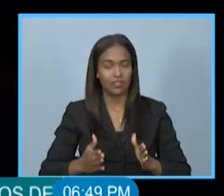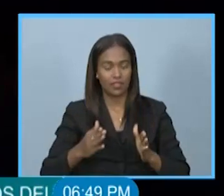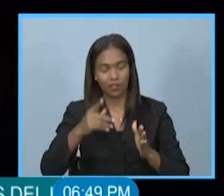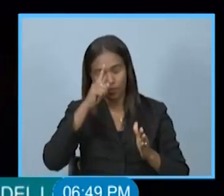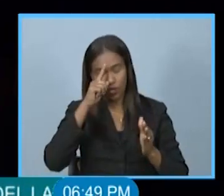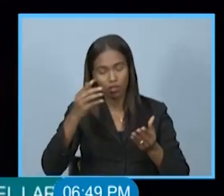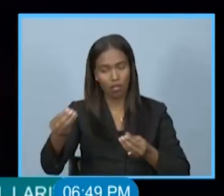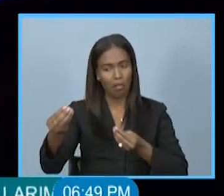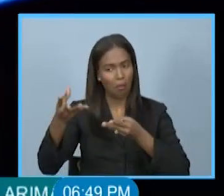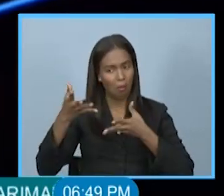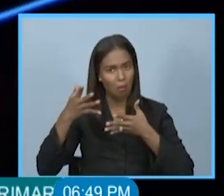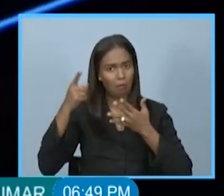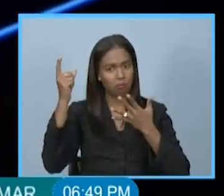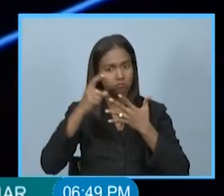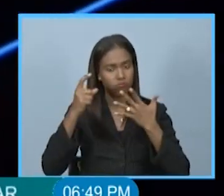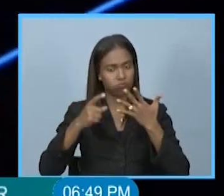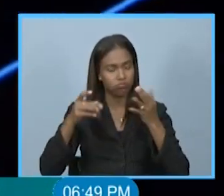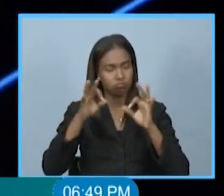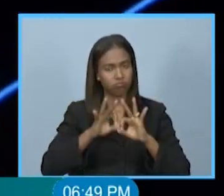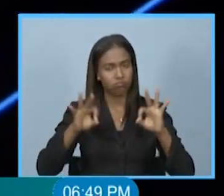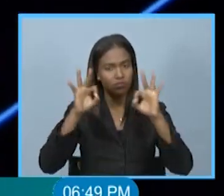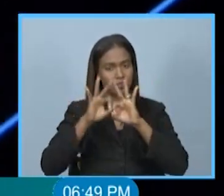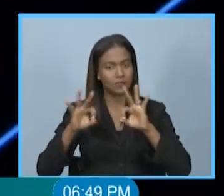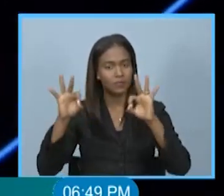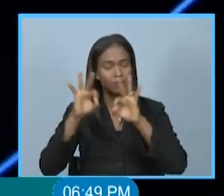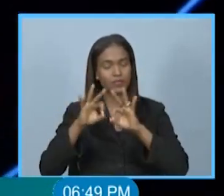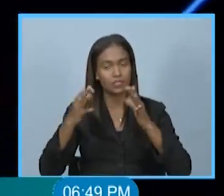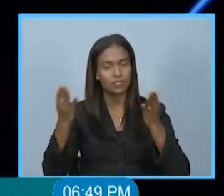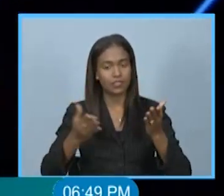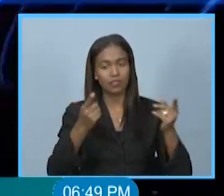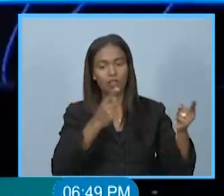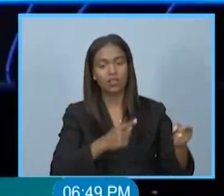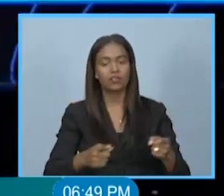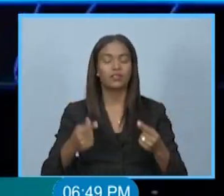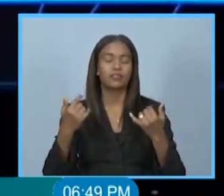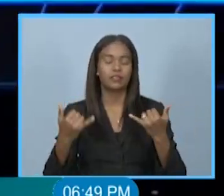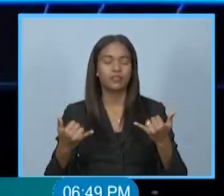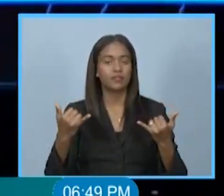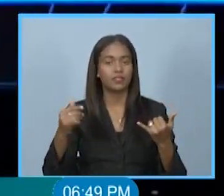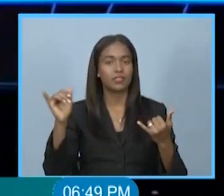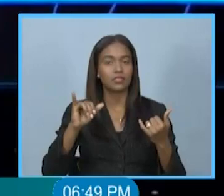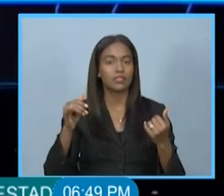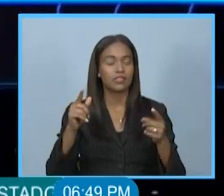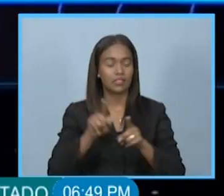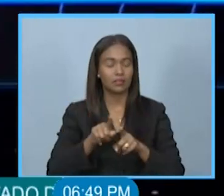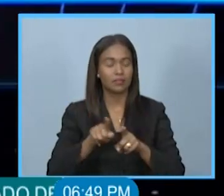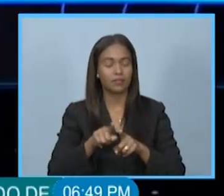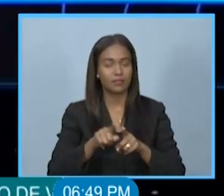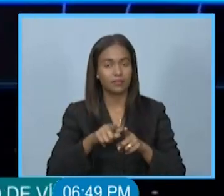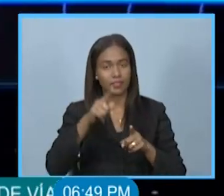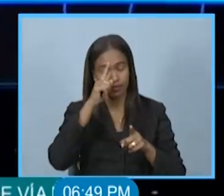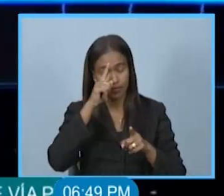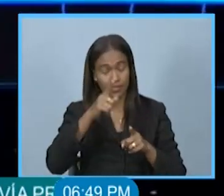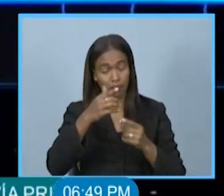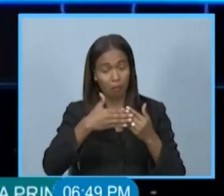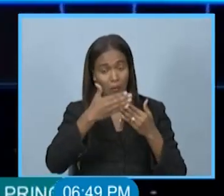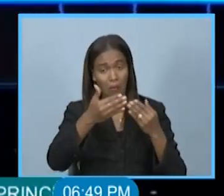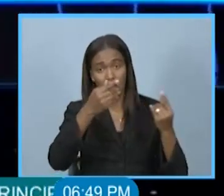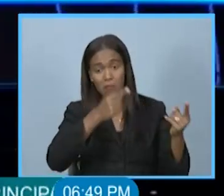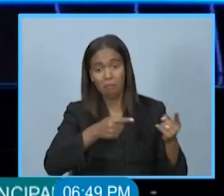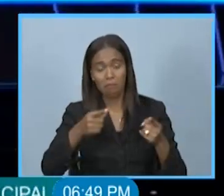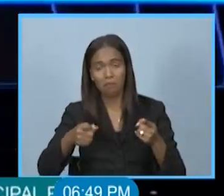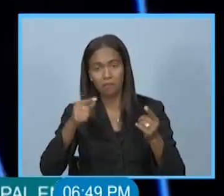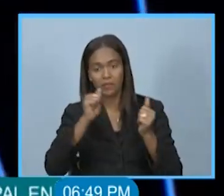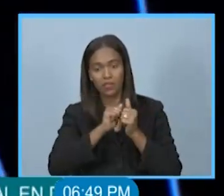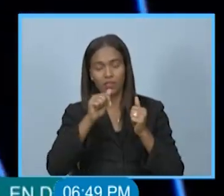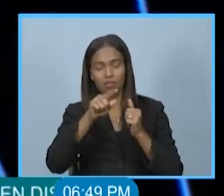por ofrecernos estas importantes informaciones de lo que está sucediendo y por supuesto a lo que conteste precisamente